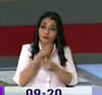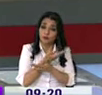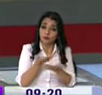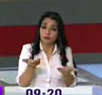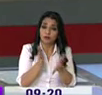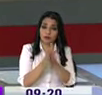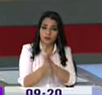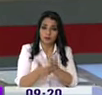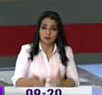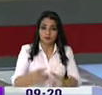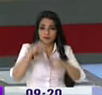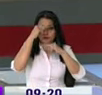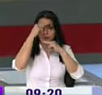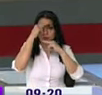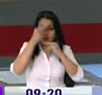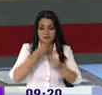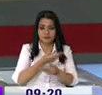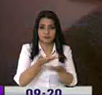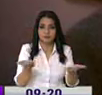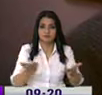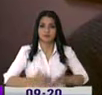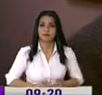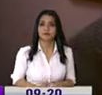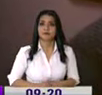contarle en esta parte del noticiero. Adelante.